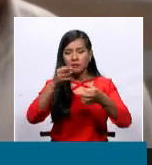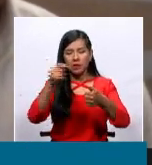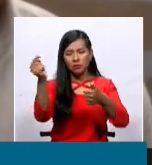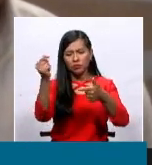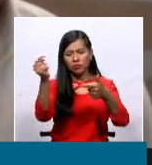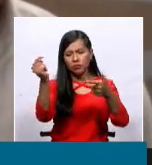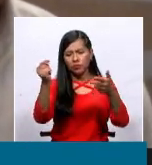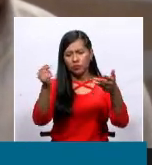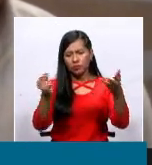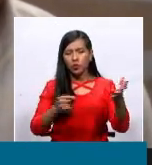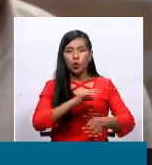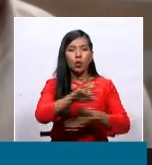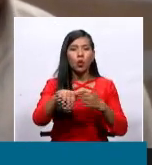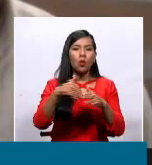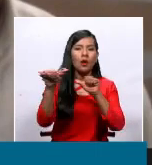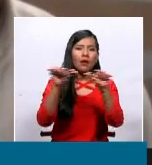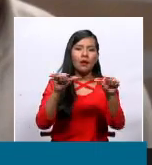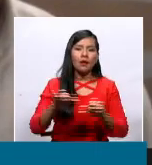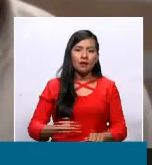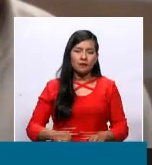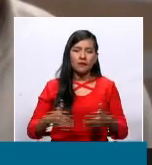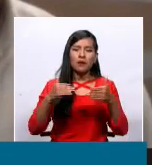actividades que realiza.